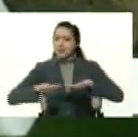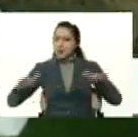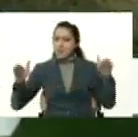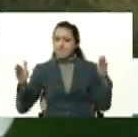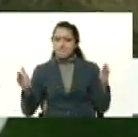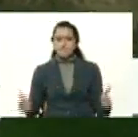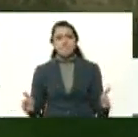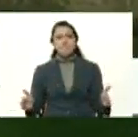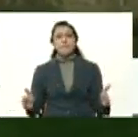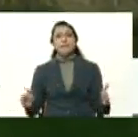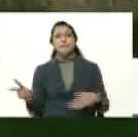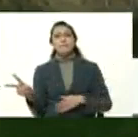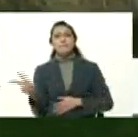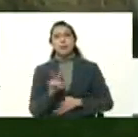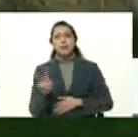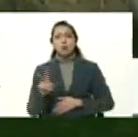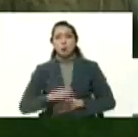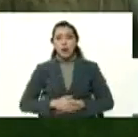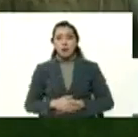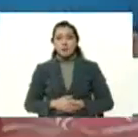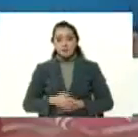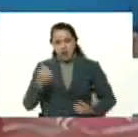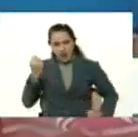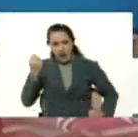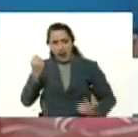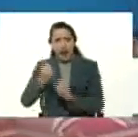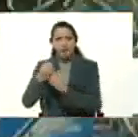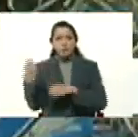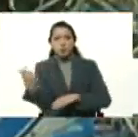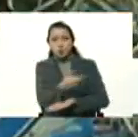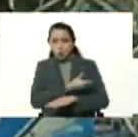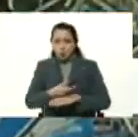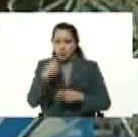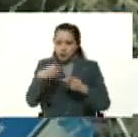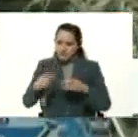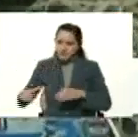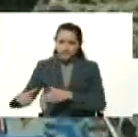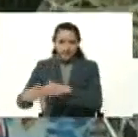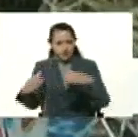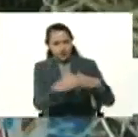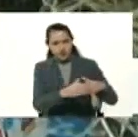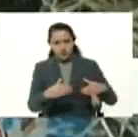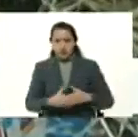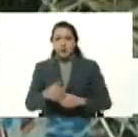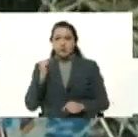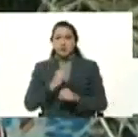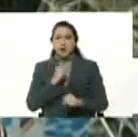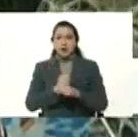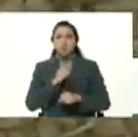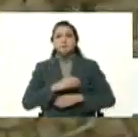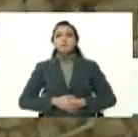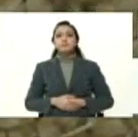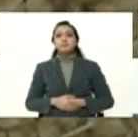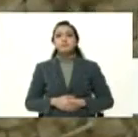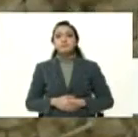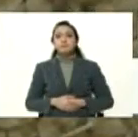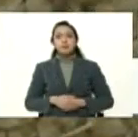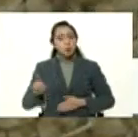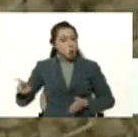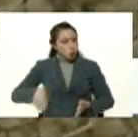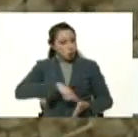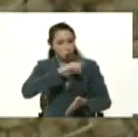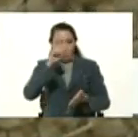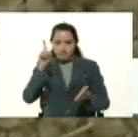de nuestra patria, con el apoyo del gobierno nacional, los entes públicos, es